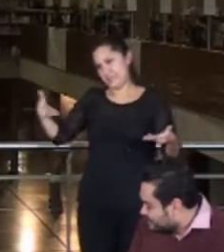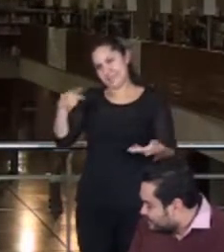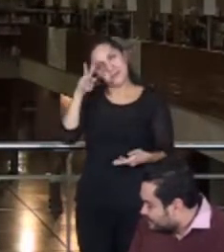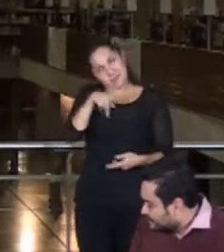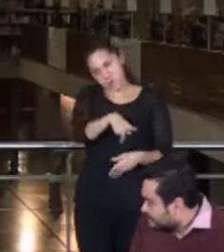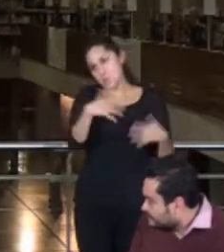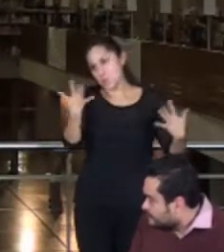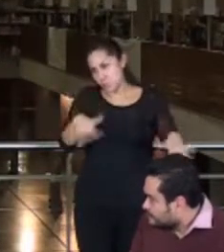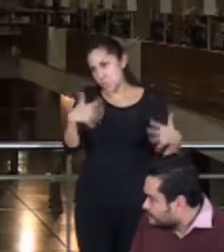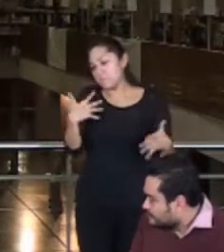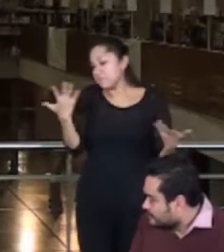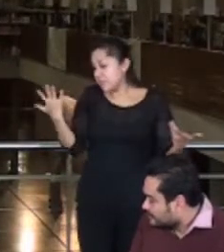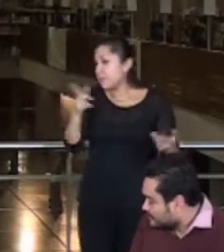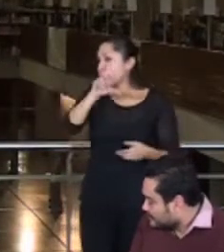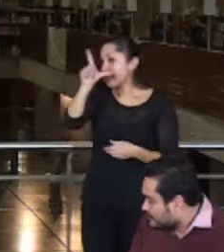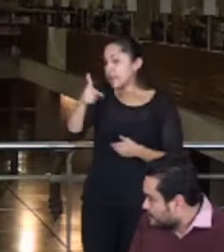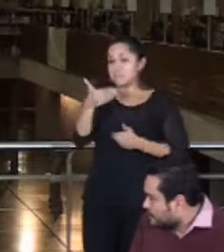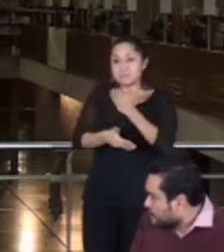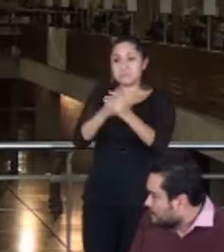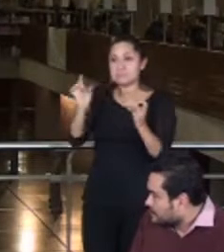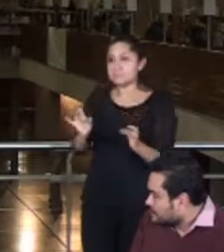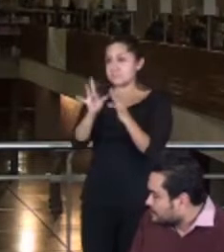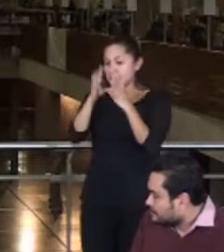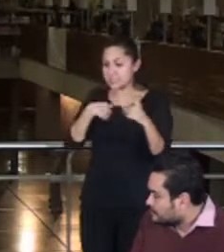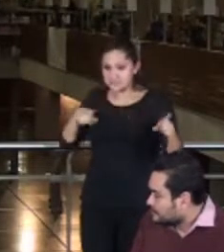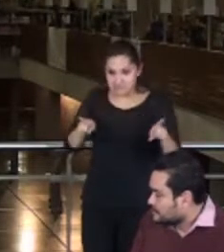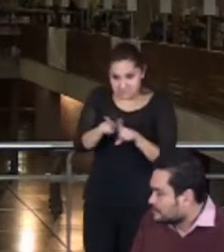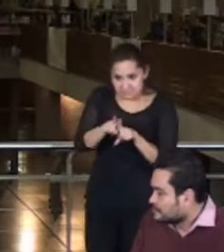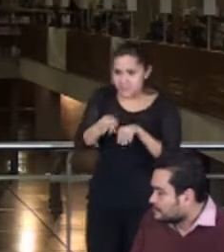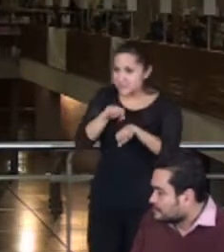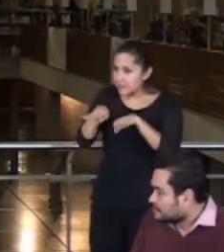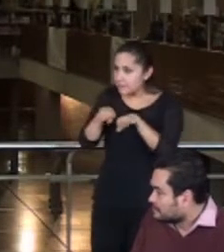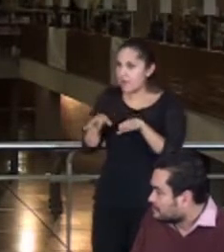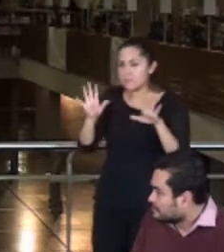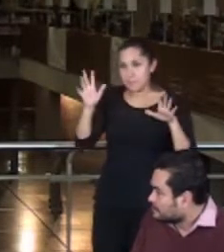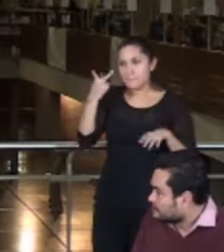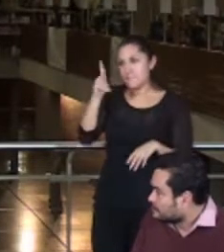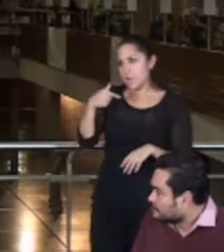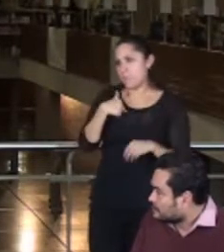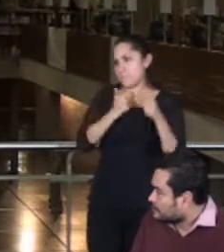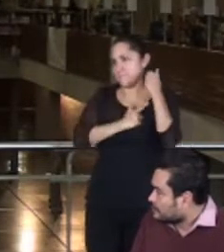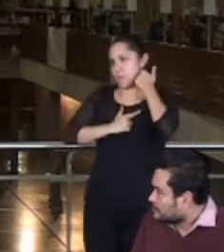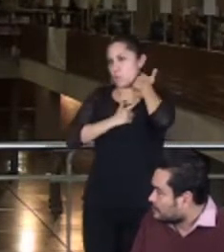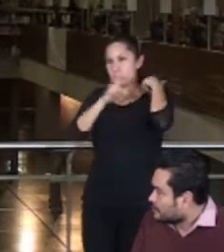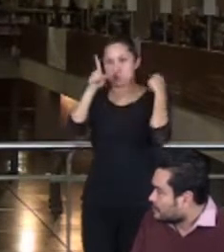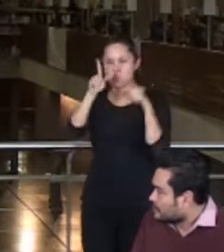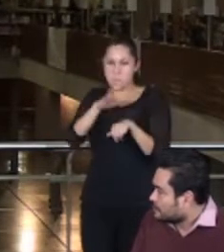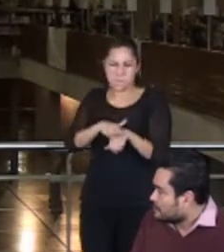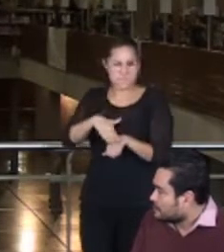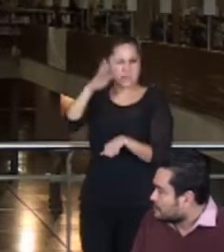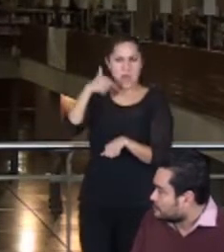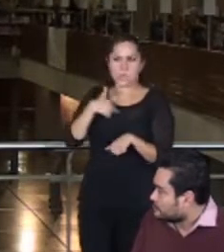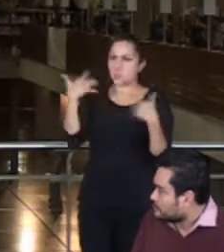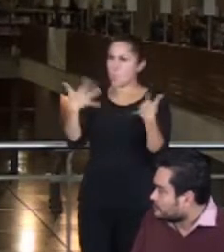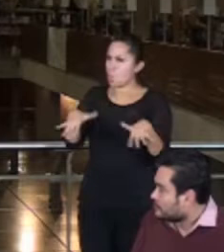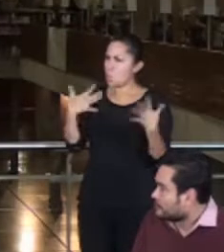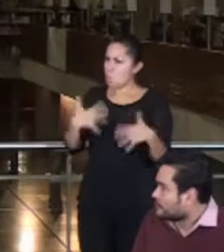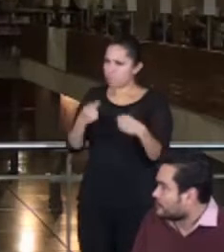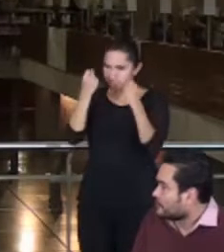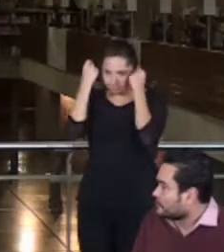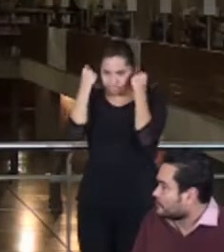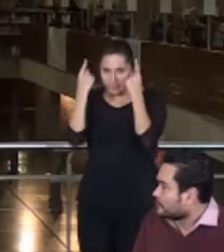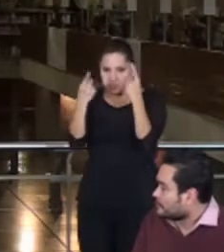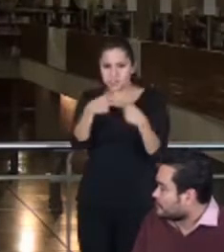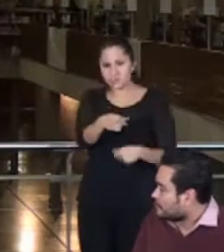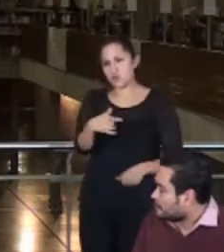y que de golpe bueno pero sobre todo lo que más me gusta de su corazón o sea si fuera una